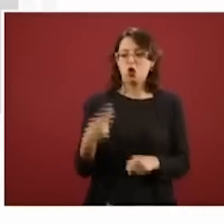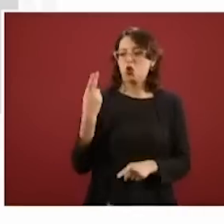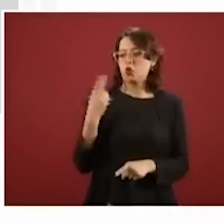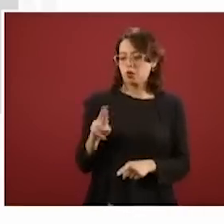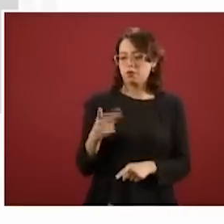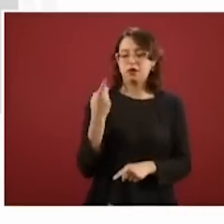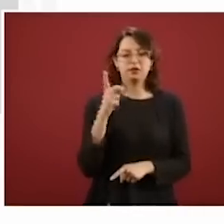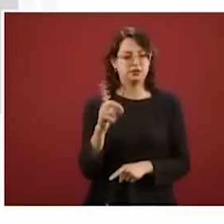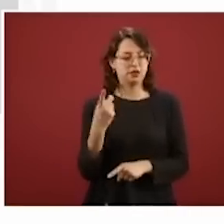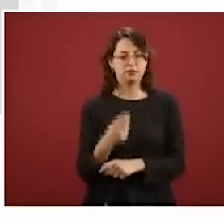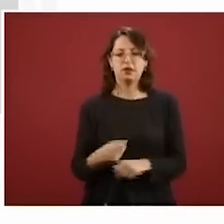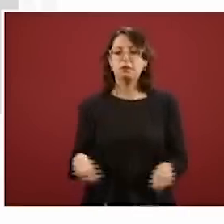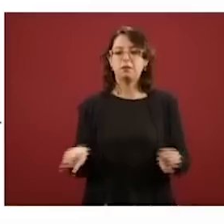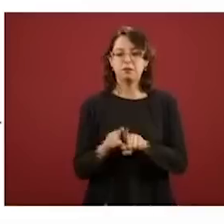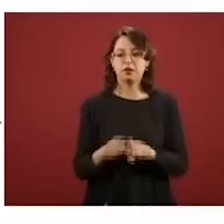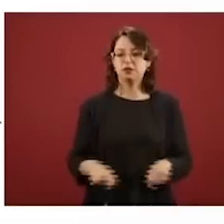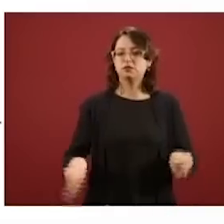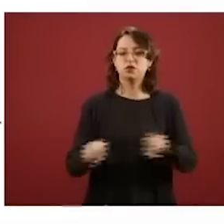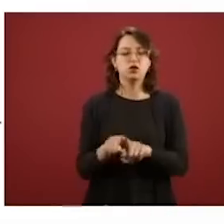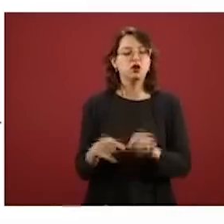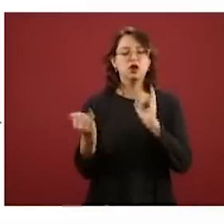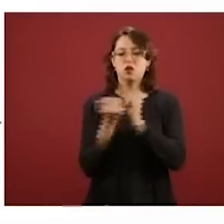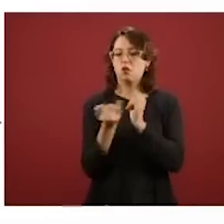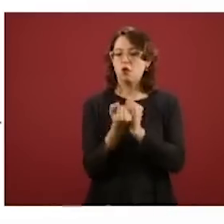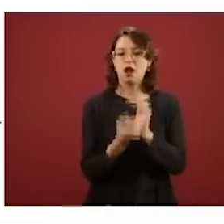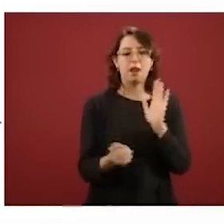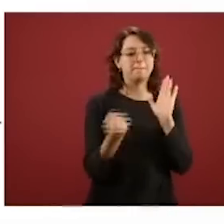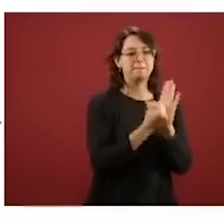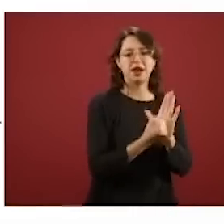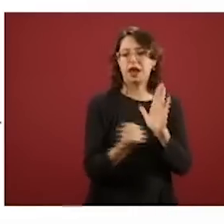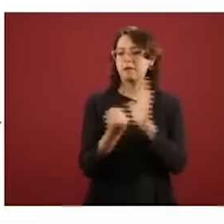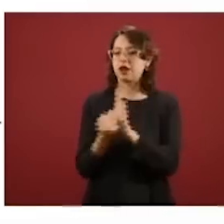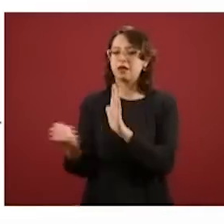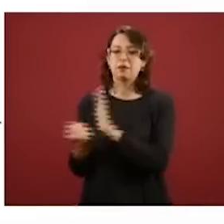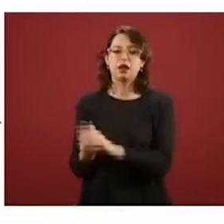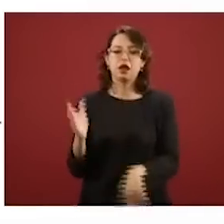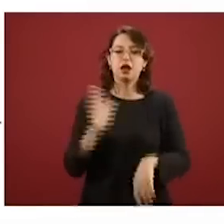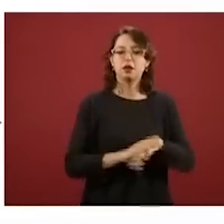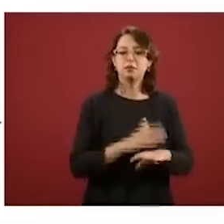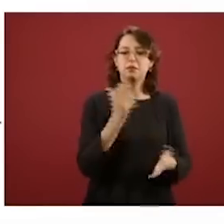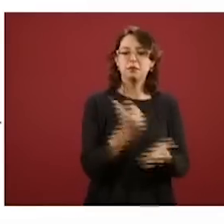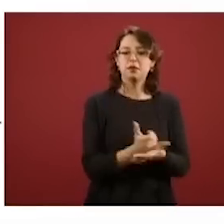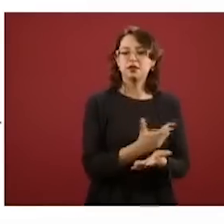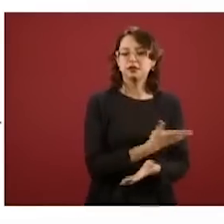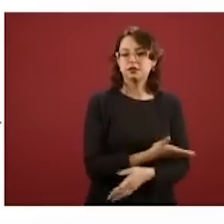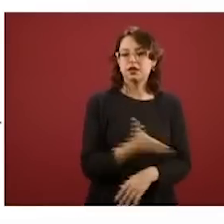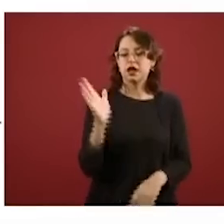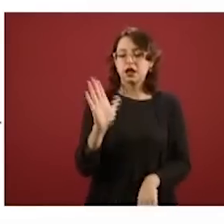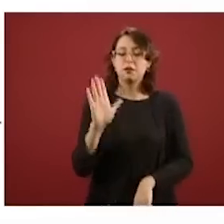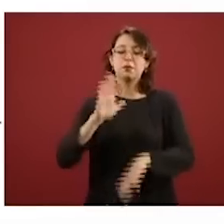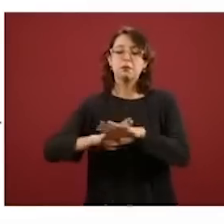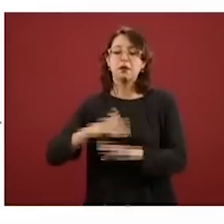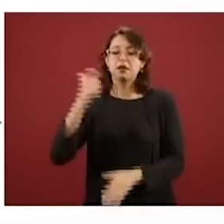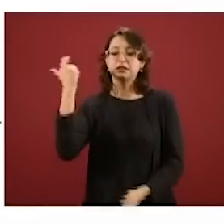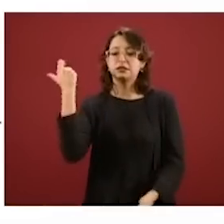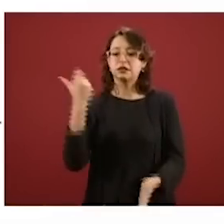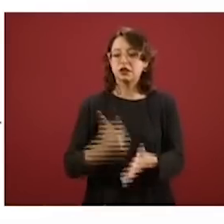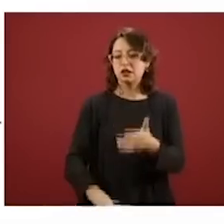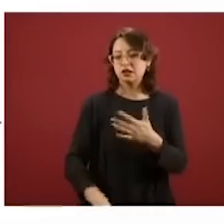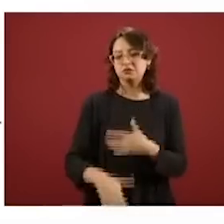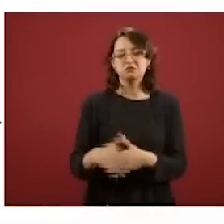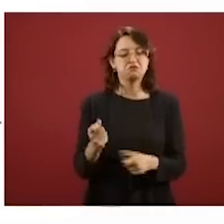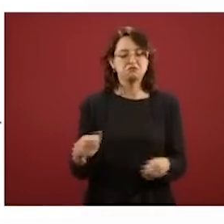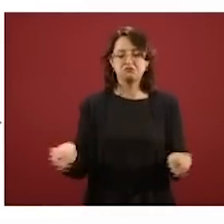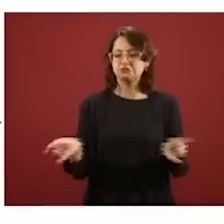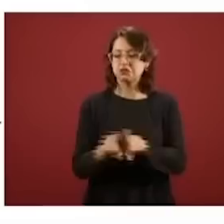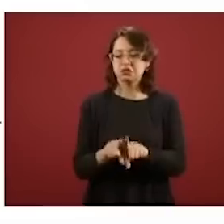de diciembre. Chevron, Redco, Arco, las marcas con los precios más altos, y Gulf, Full Gas y